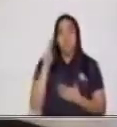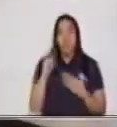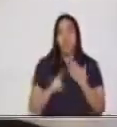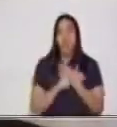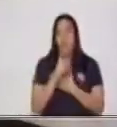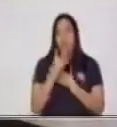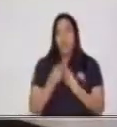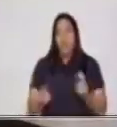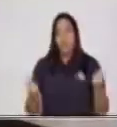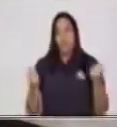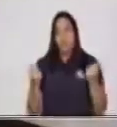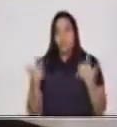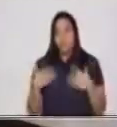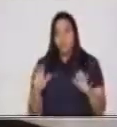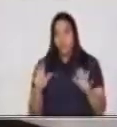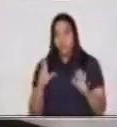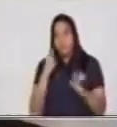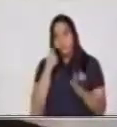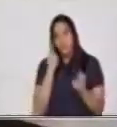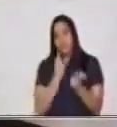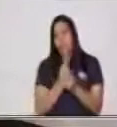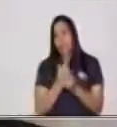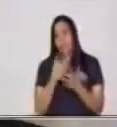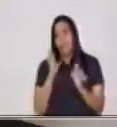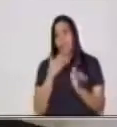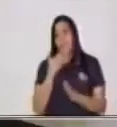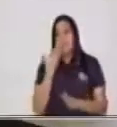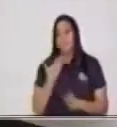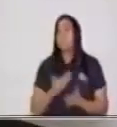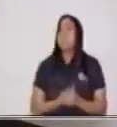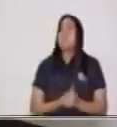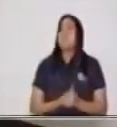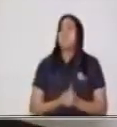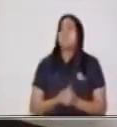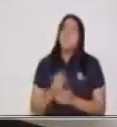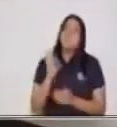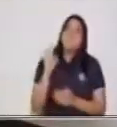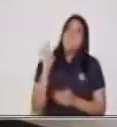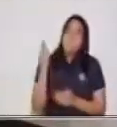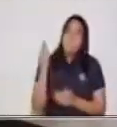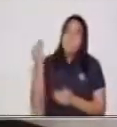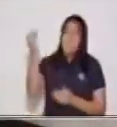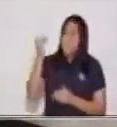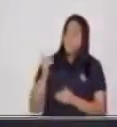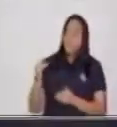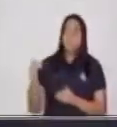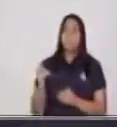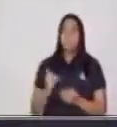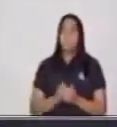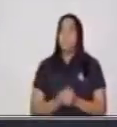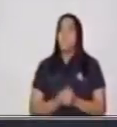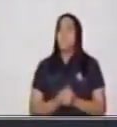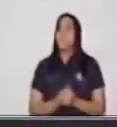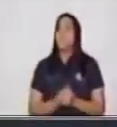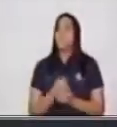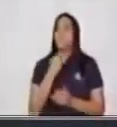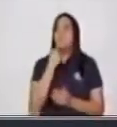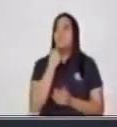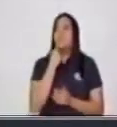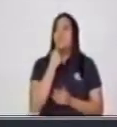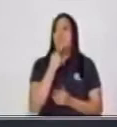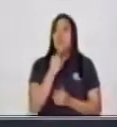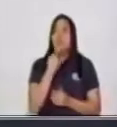lleva un poquito más de trabajo poderla encontrar. Y la tercera ecuación. Va a salir